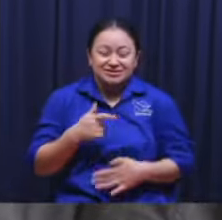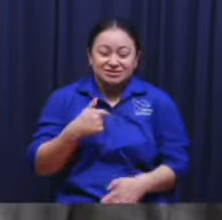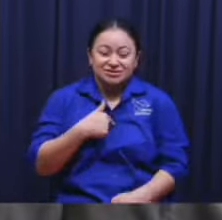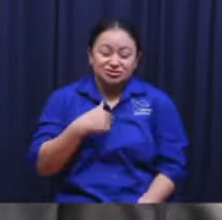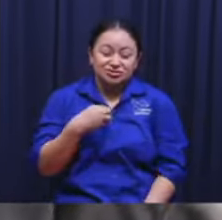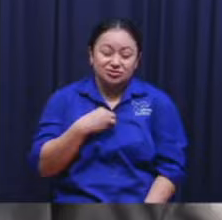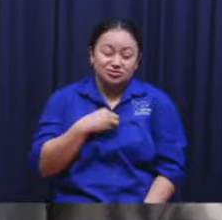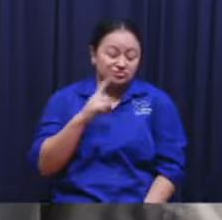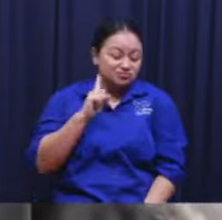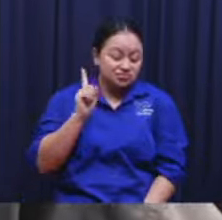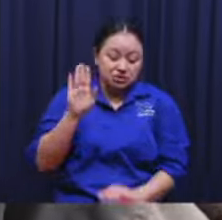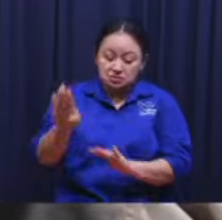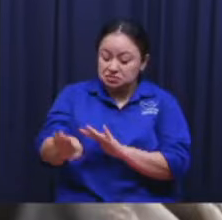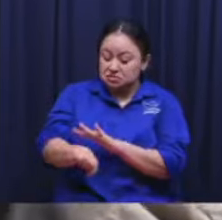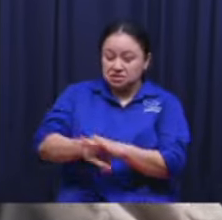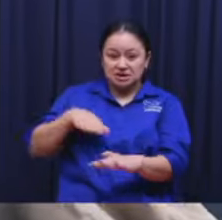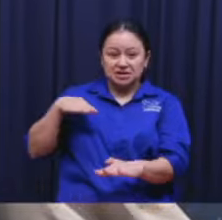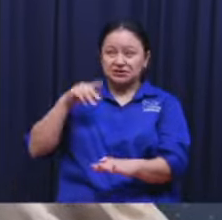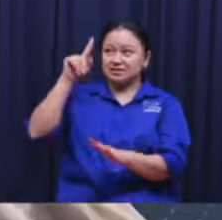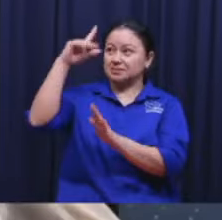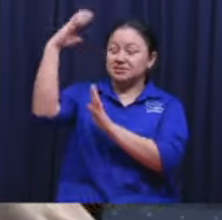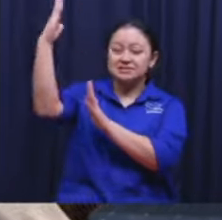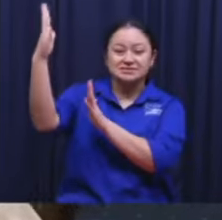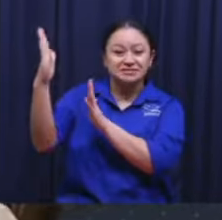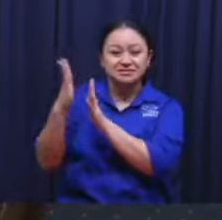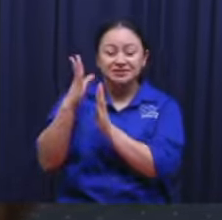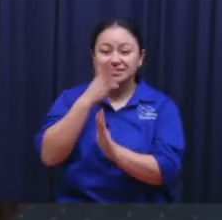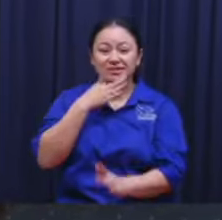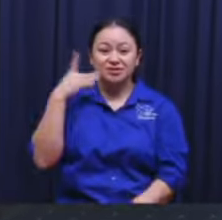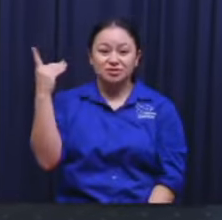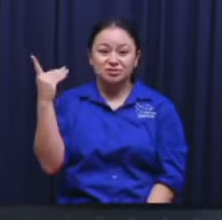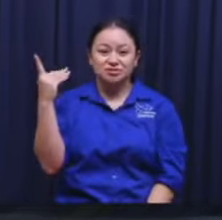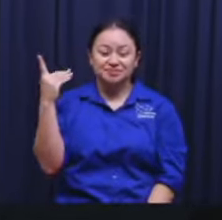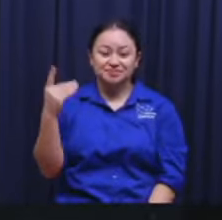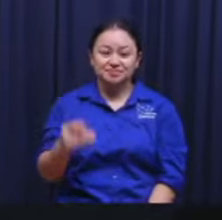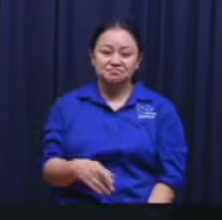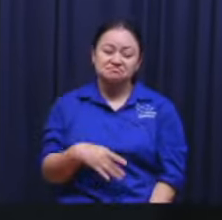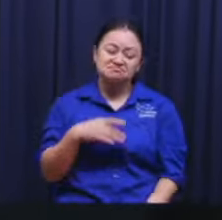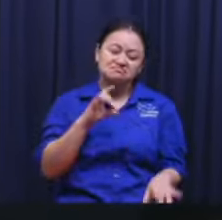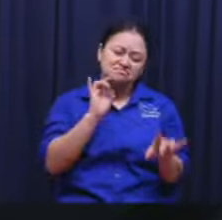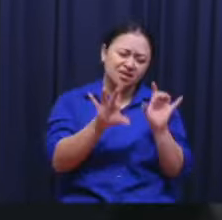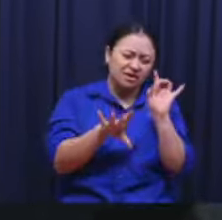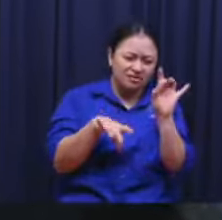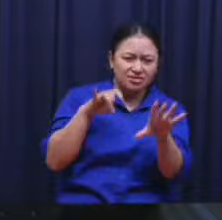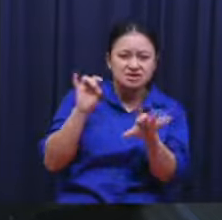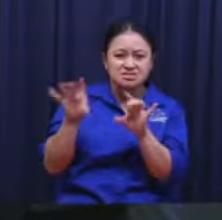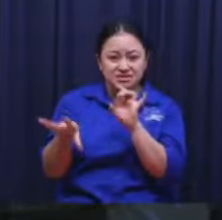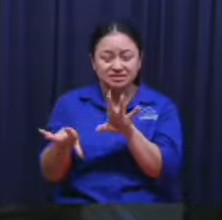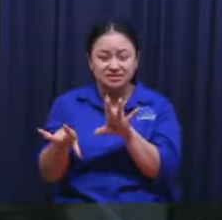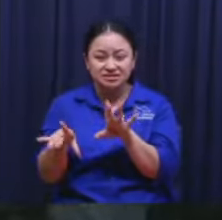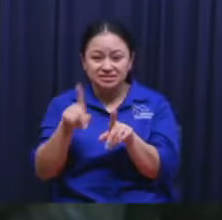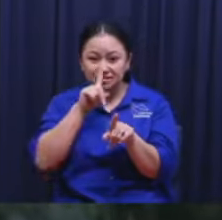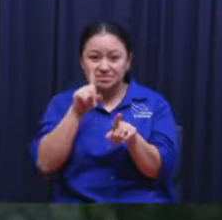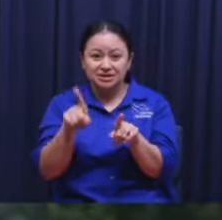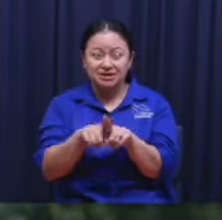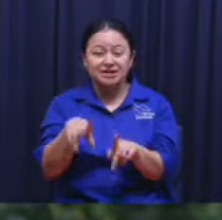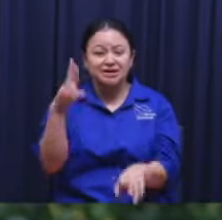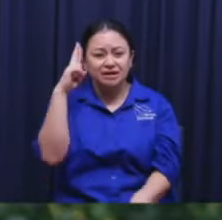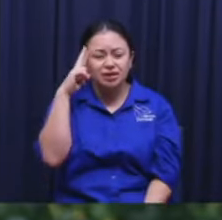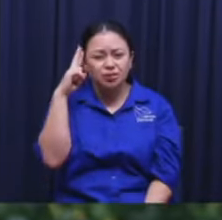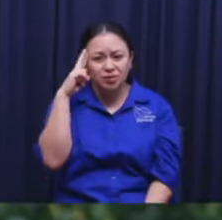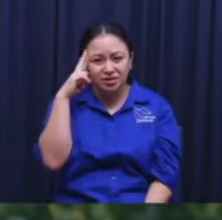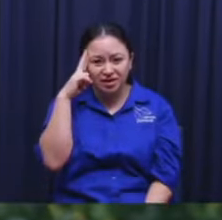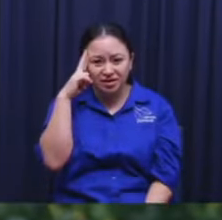quiero salir de ahí, ¿verdad? Y claro, a veces tengo que recordar que hay que tener los pies en la tierra, la cabeza en el